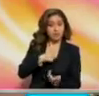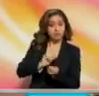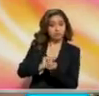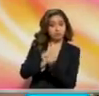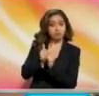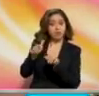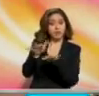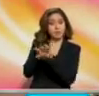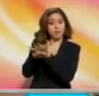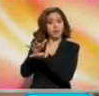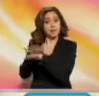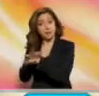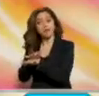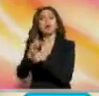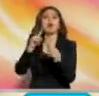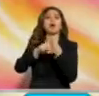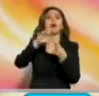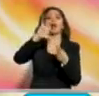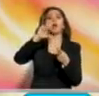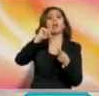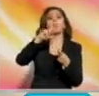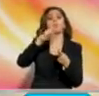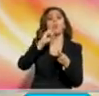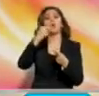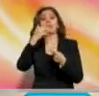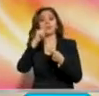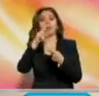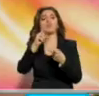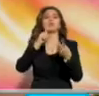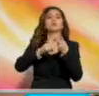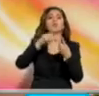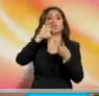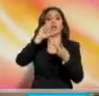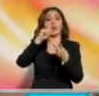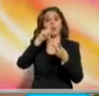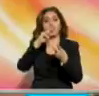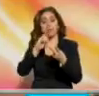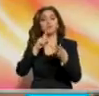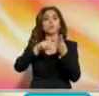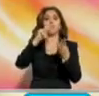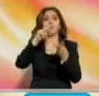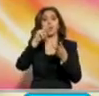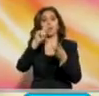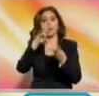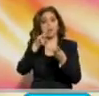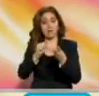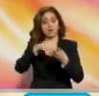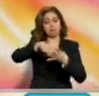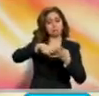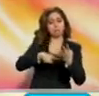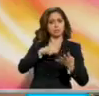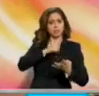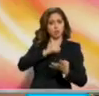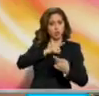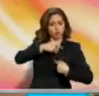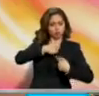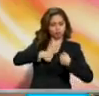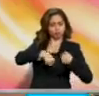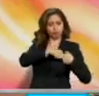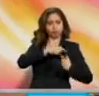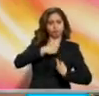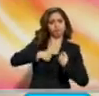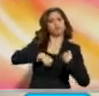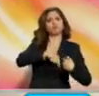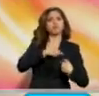es decir, los contenidos de carbohidratos, de hidratos de carbono, de proteínas, se van modificando de acuerdo a cómo va creciendo el bebé. Por eso que